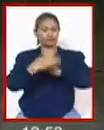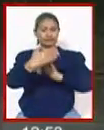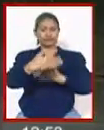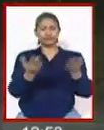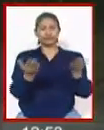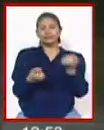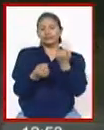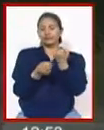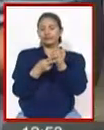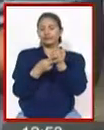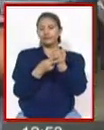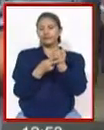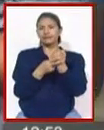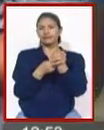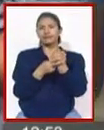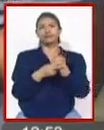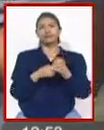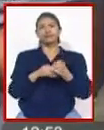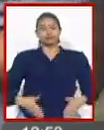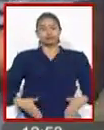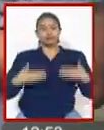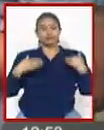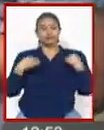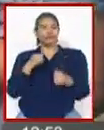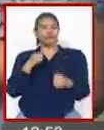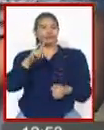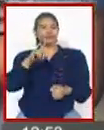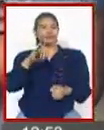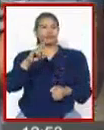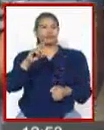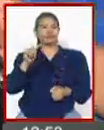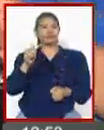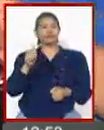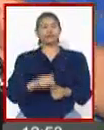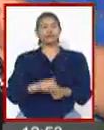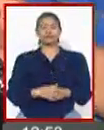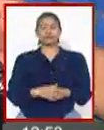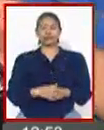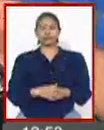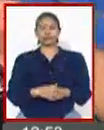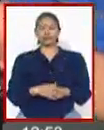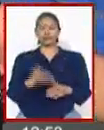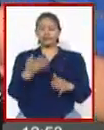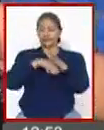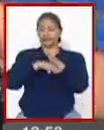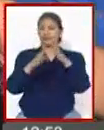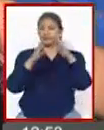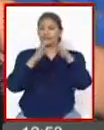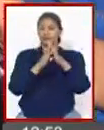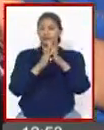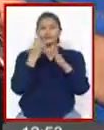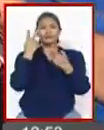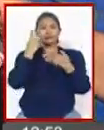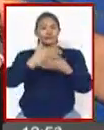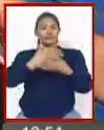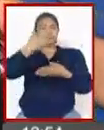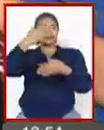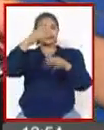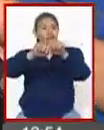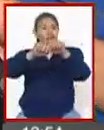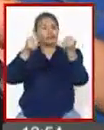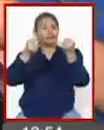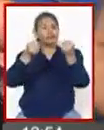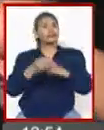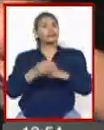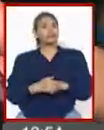donde estaban guardados los ahorros de su vida de la señora Lidia Margot Zambrana. Yo entro asustada, entro a mi casa, veo la ventana rota, miro